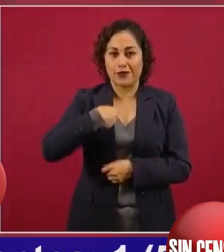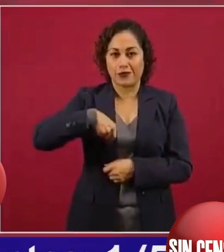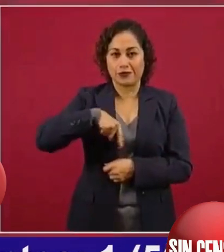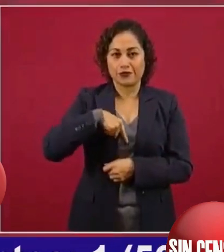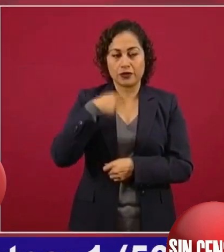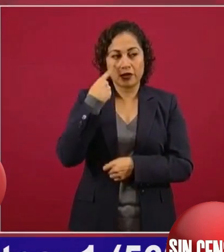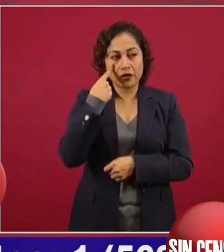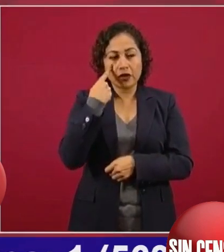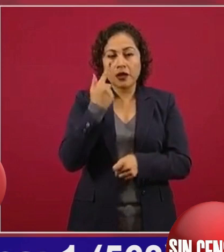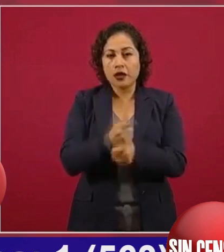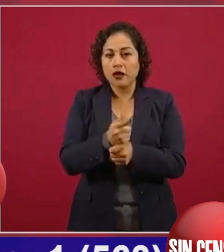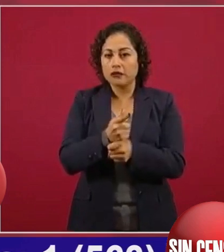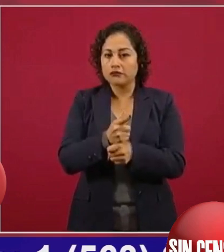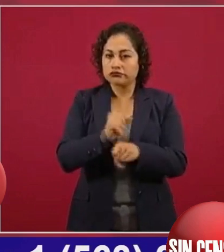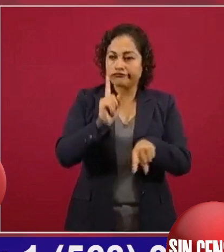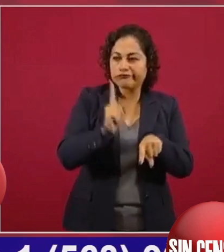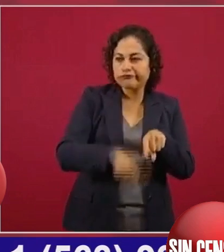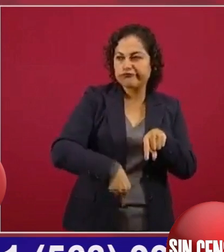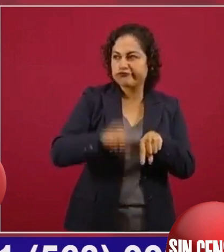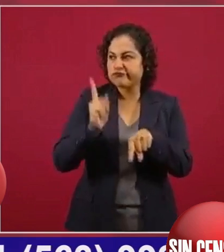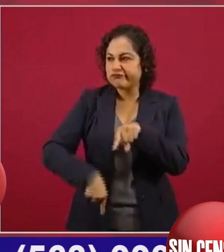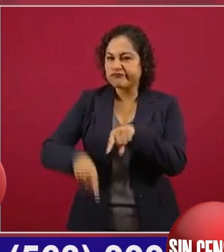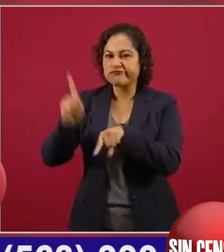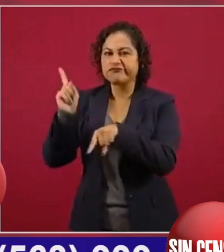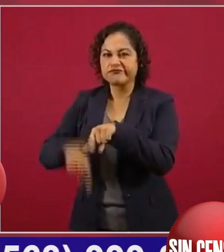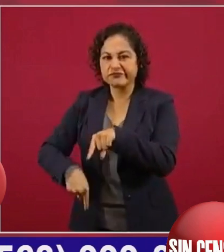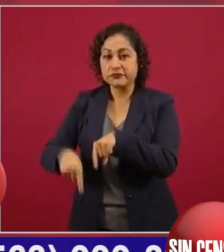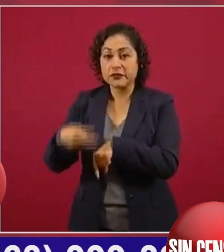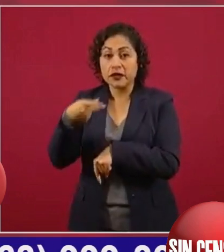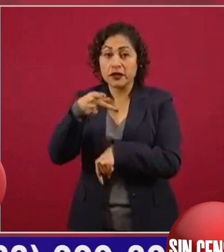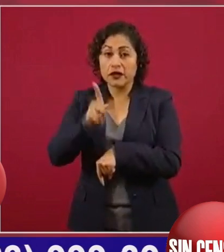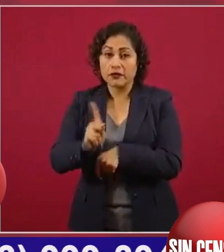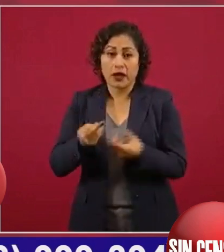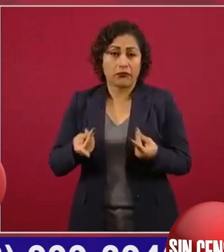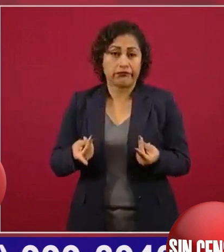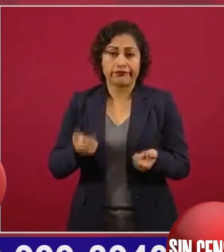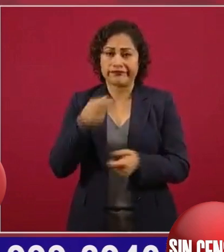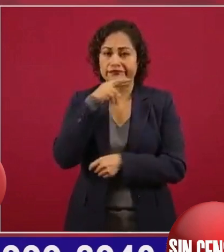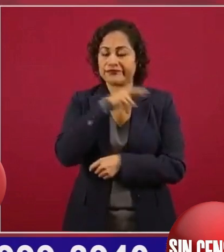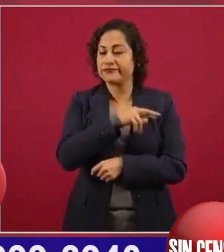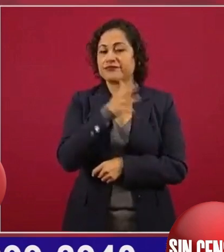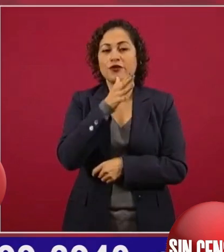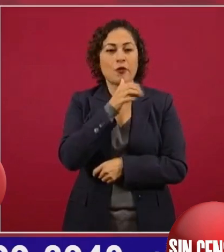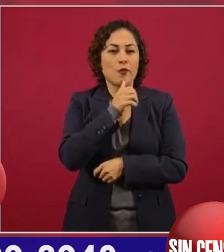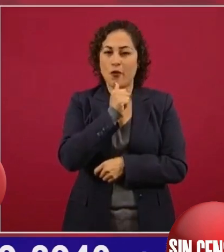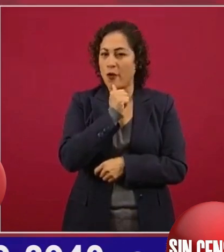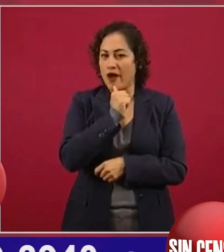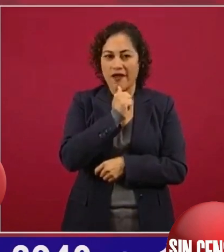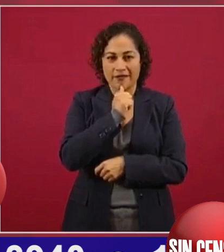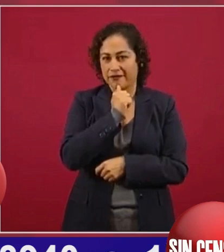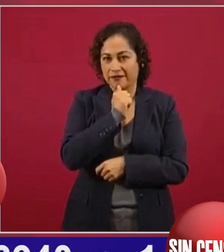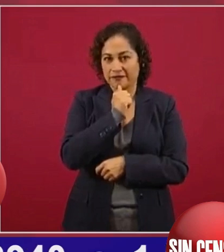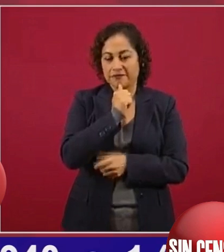desterrar, pero es un proceso de transición.